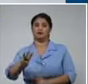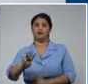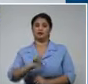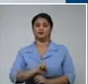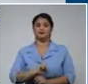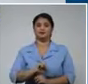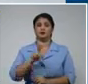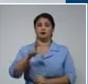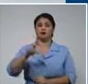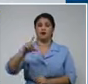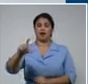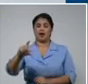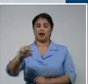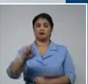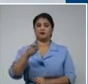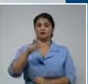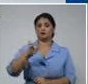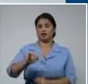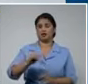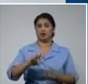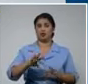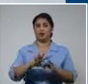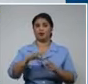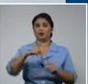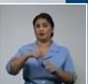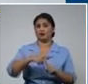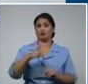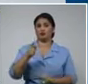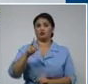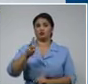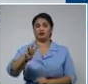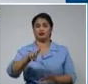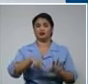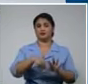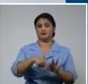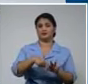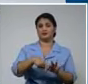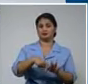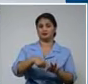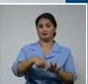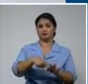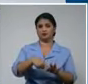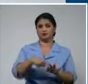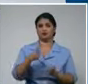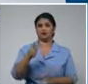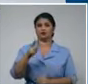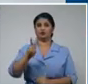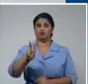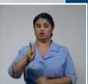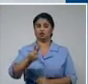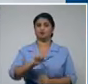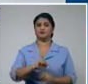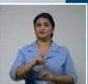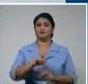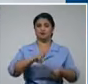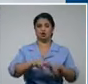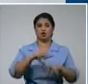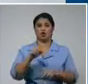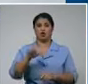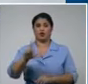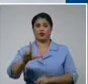16, Guantánamo 13, el municipio especial Isla de la Juventud 12, Holguín